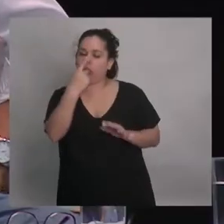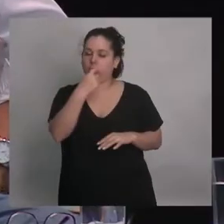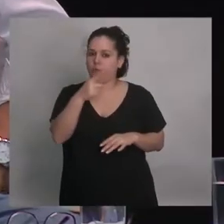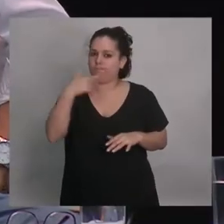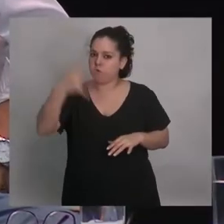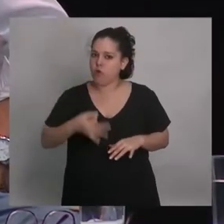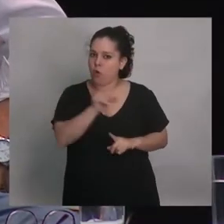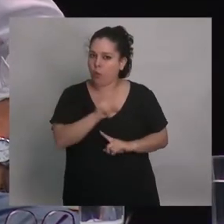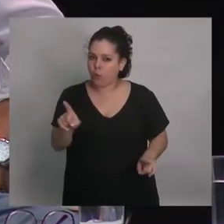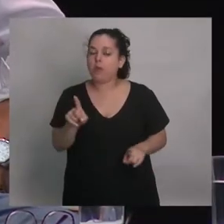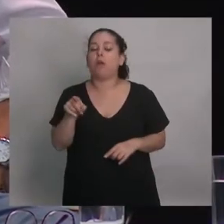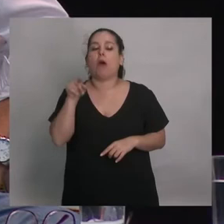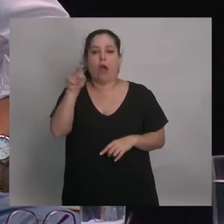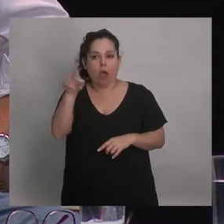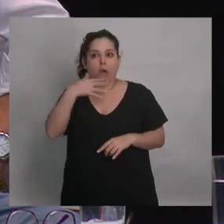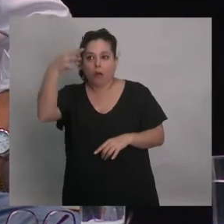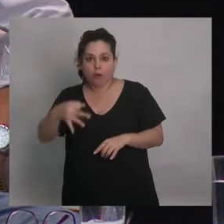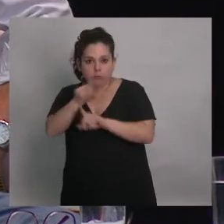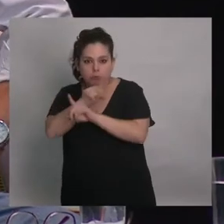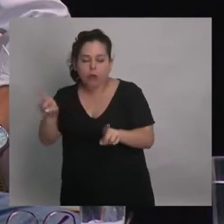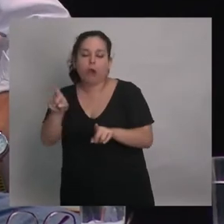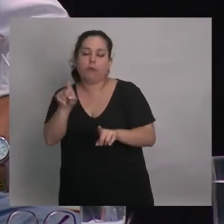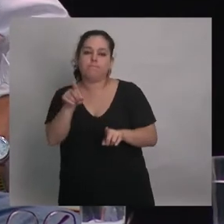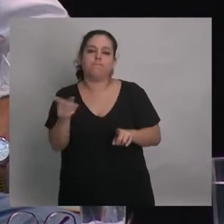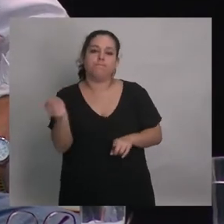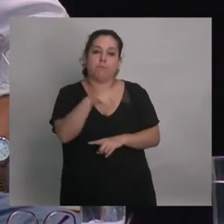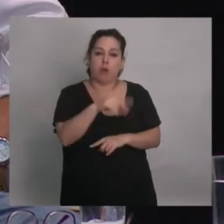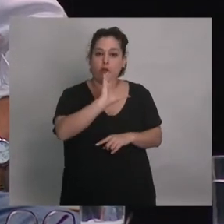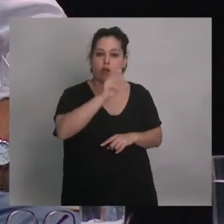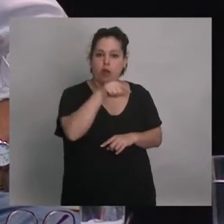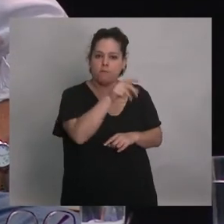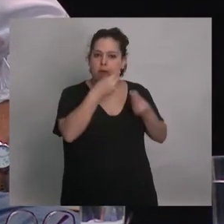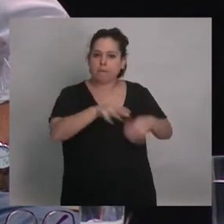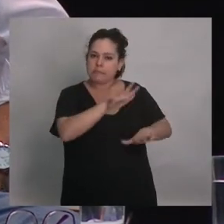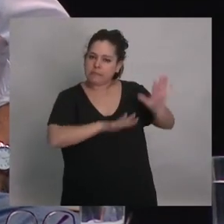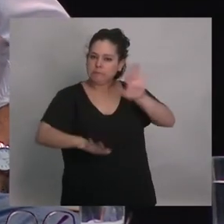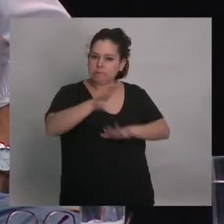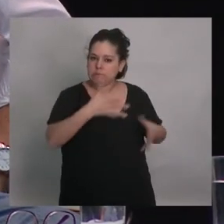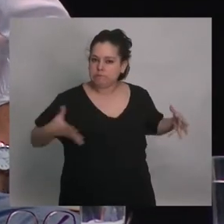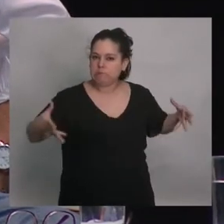en colombia una tendencia armada